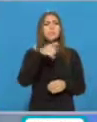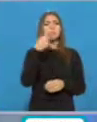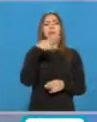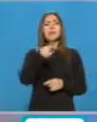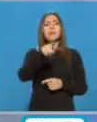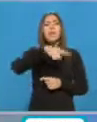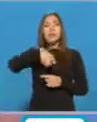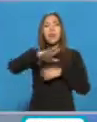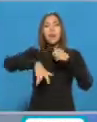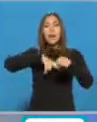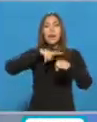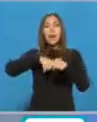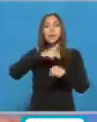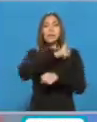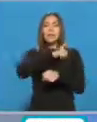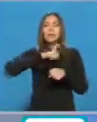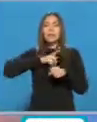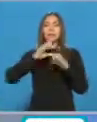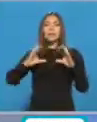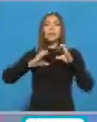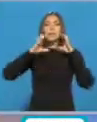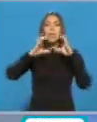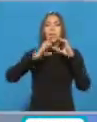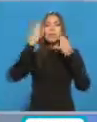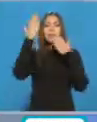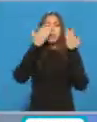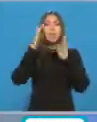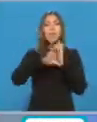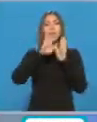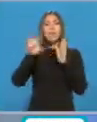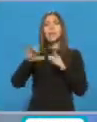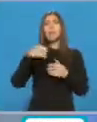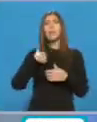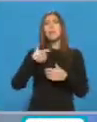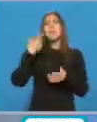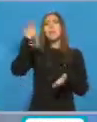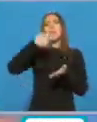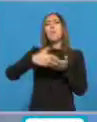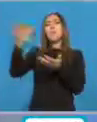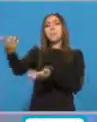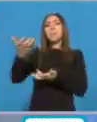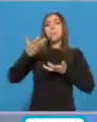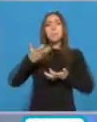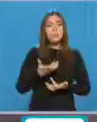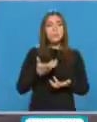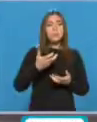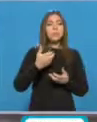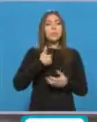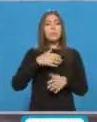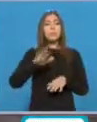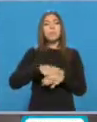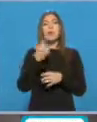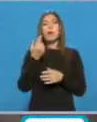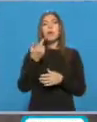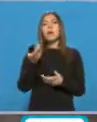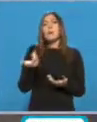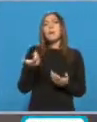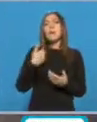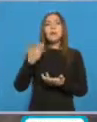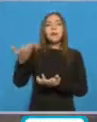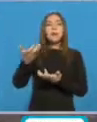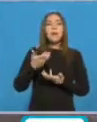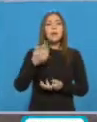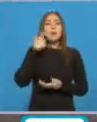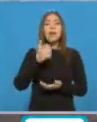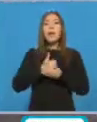protegida, digamos en estudio, en análisis. No es que, voy a tener entonces un dragón, un monstruo chaquirado porque lo voy a tener